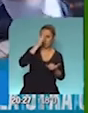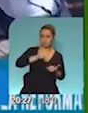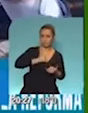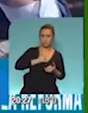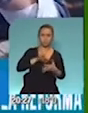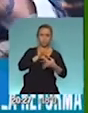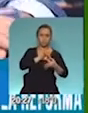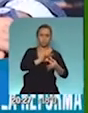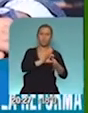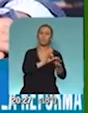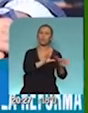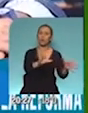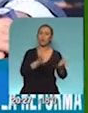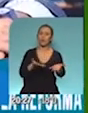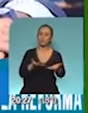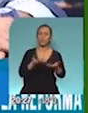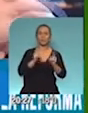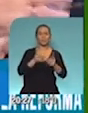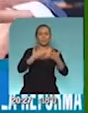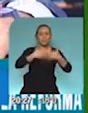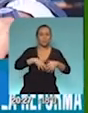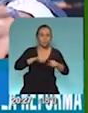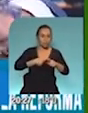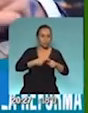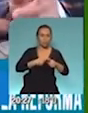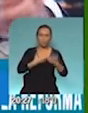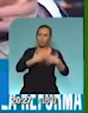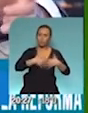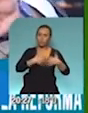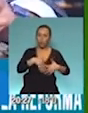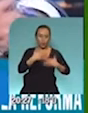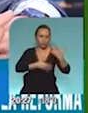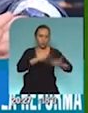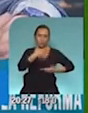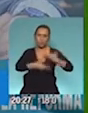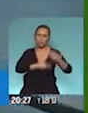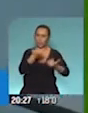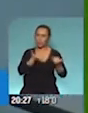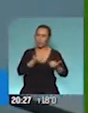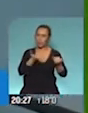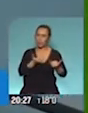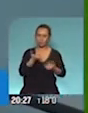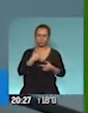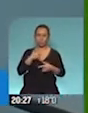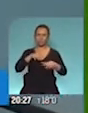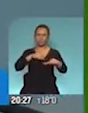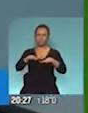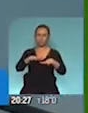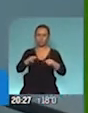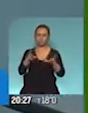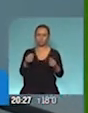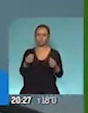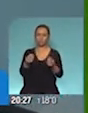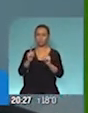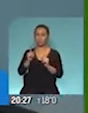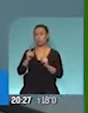teniendo en cuenta su rol como operador político, porque eso es lo que sigue siendo, digamos, ¿no? Alguien que es parte de la política de nuestro país